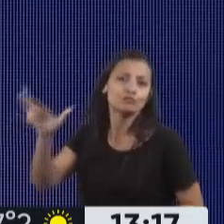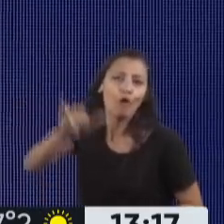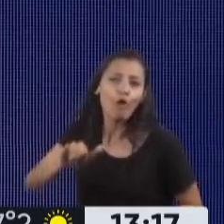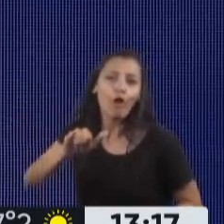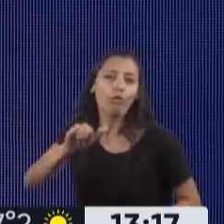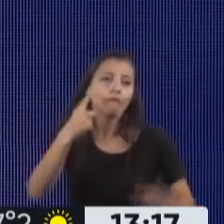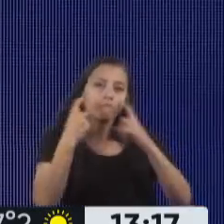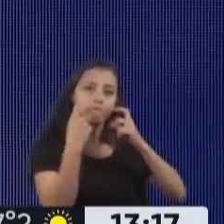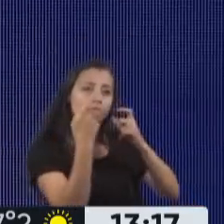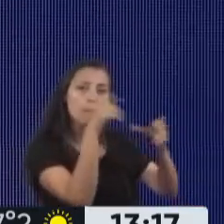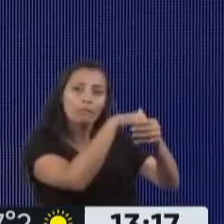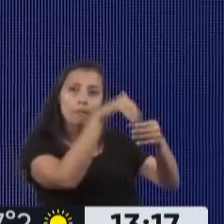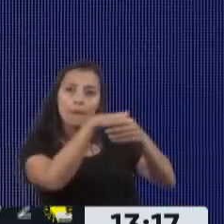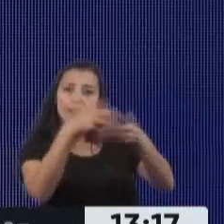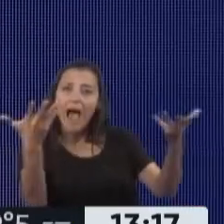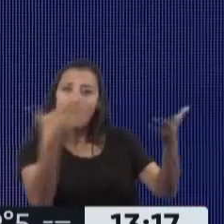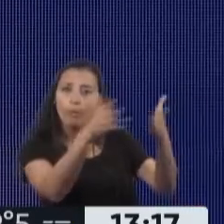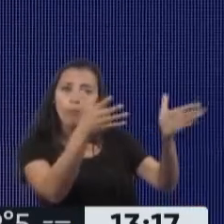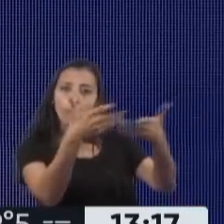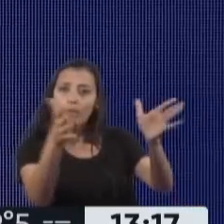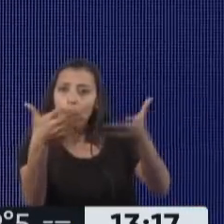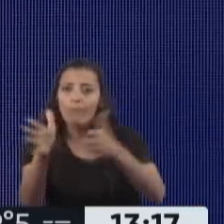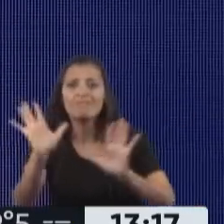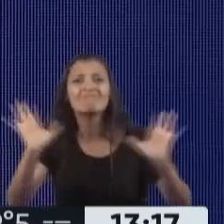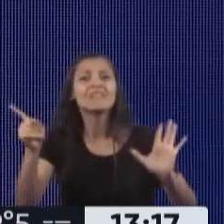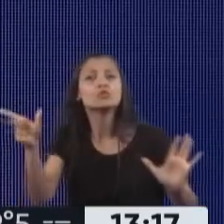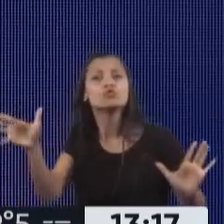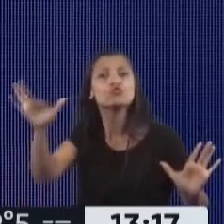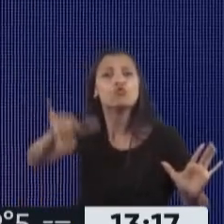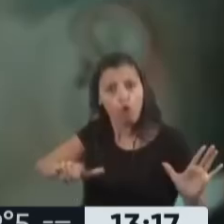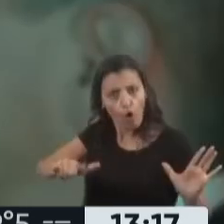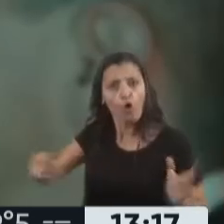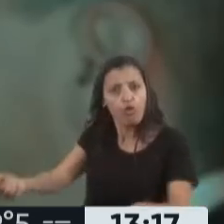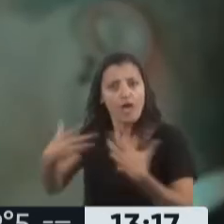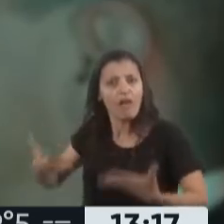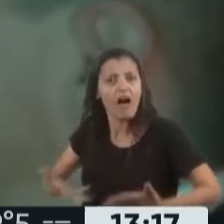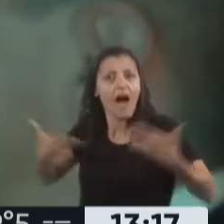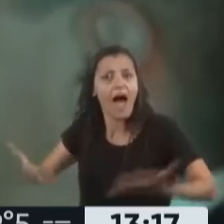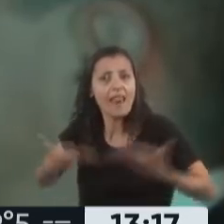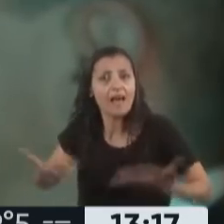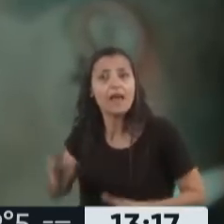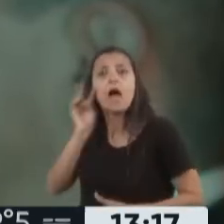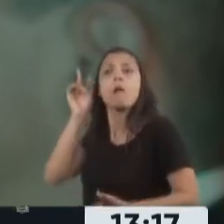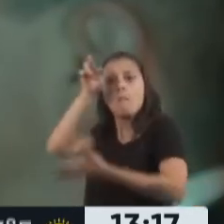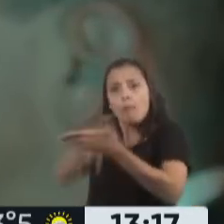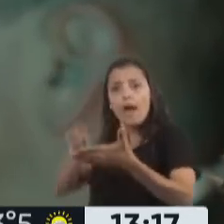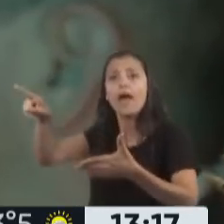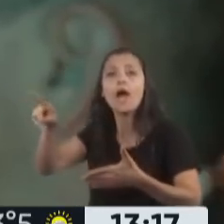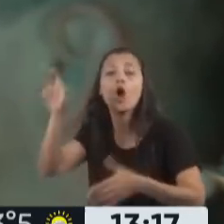algo. Es decir, no hay día que Federico no me haga alegrar el día cuando leo su cuenta de